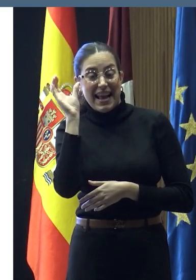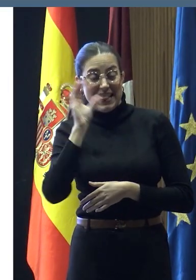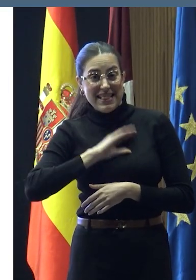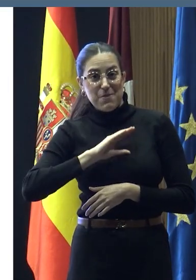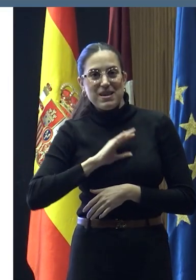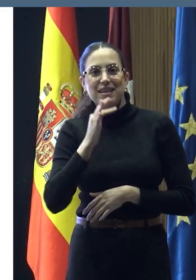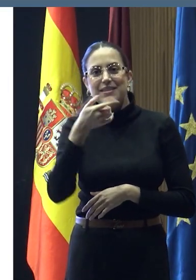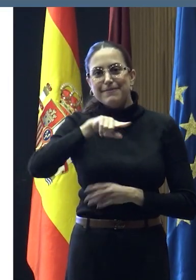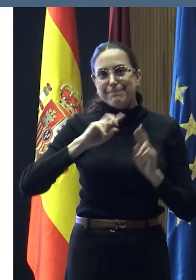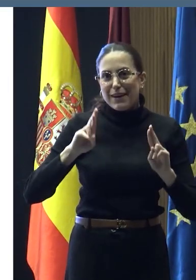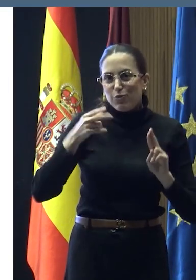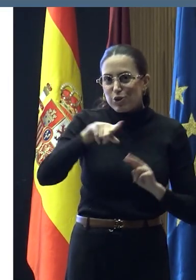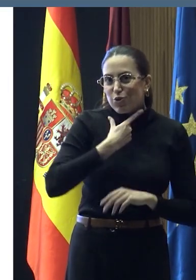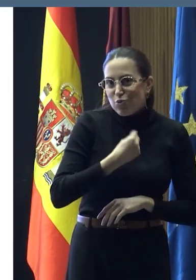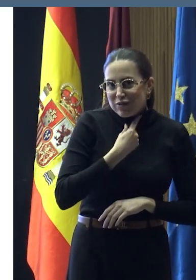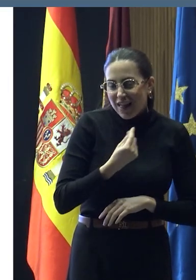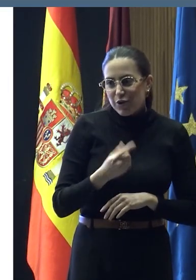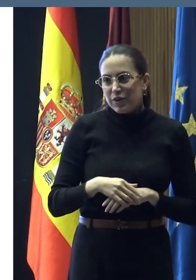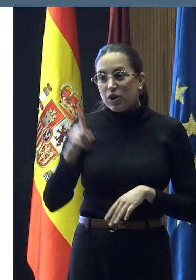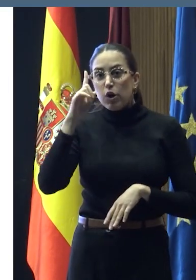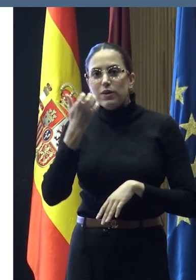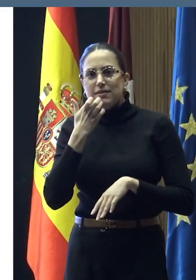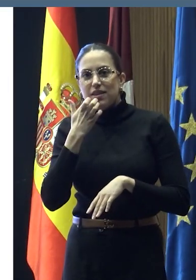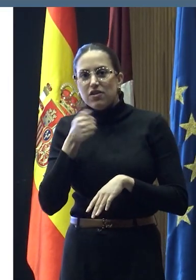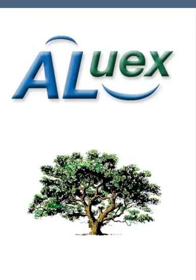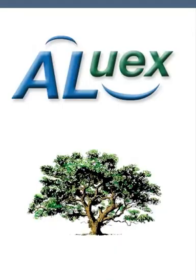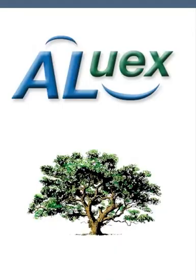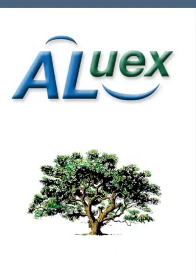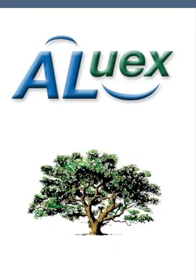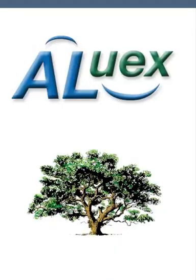haya gustado. No sé el tiempo que he estado.